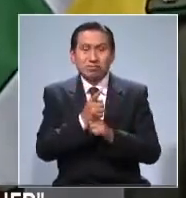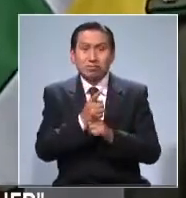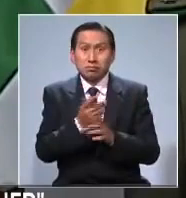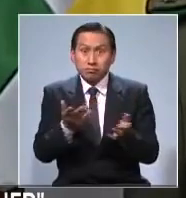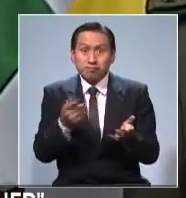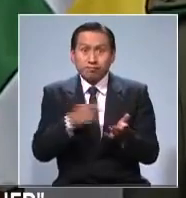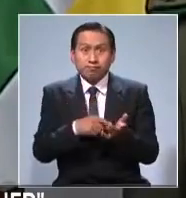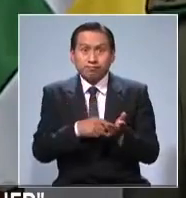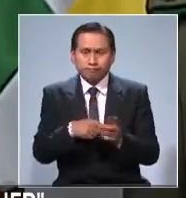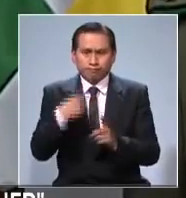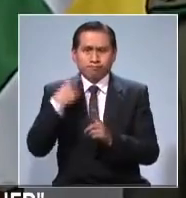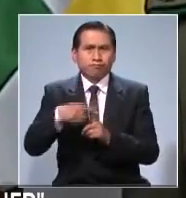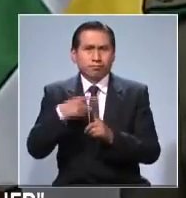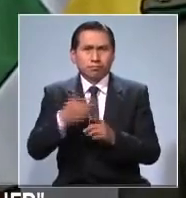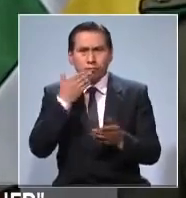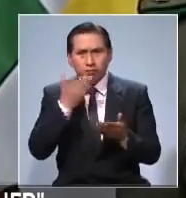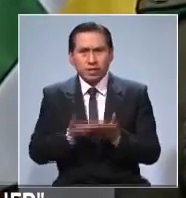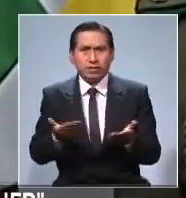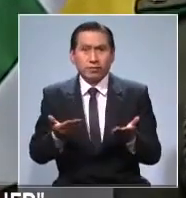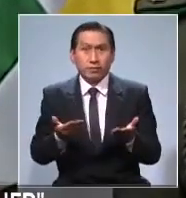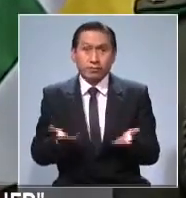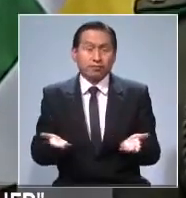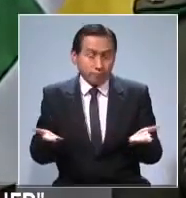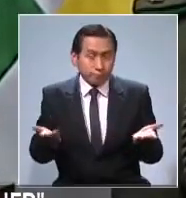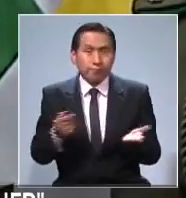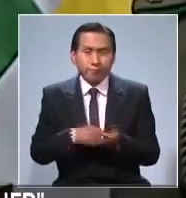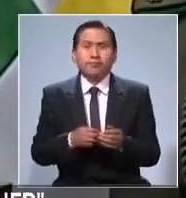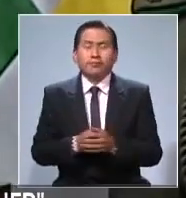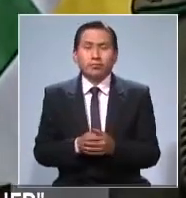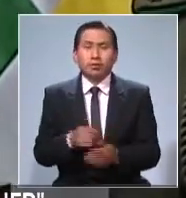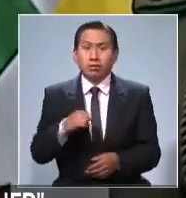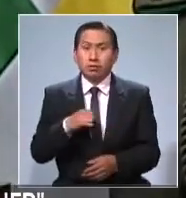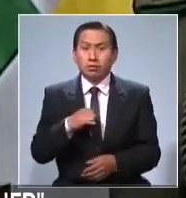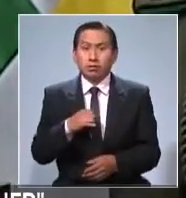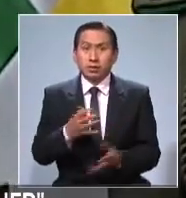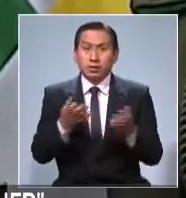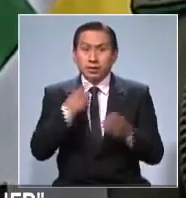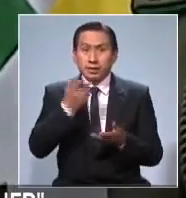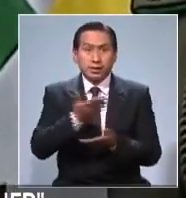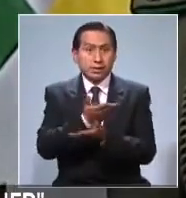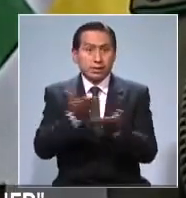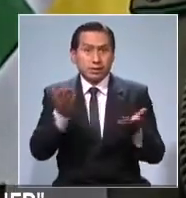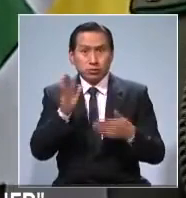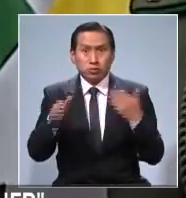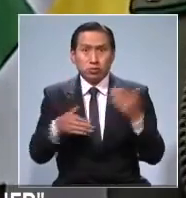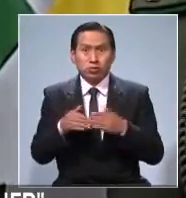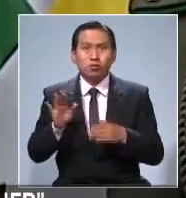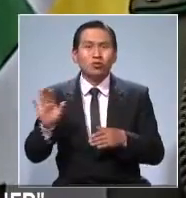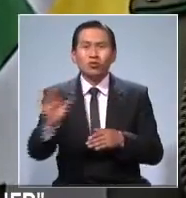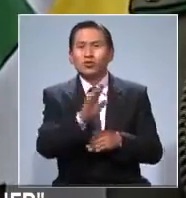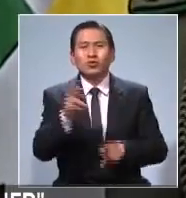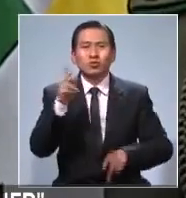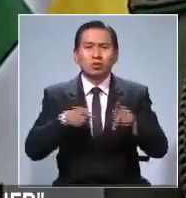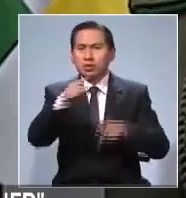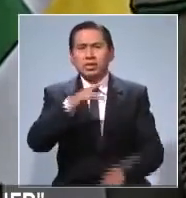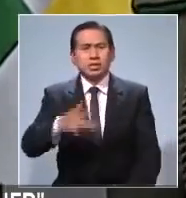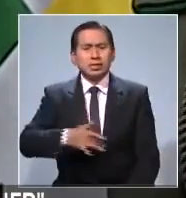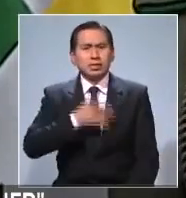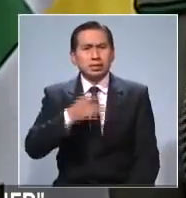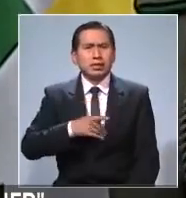tanto, proactivas. Así que quiero decirle a la población que se sienta